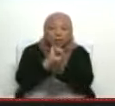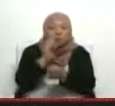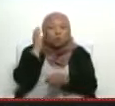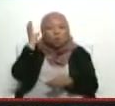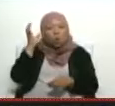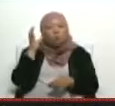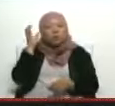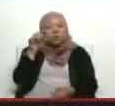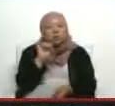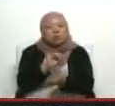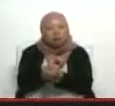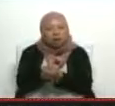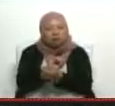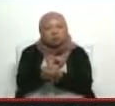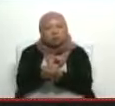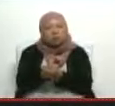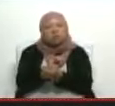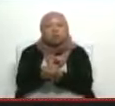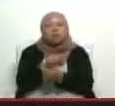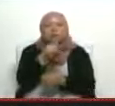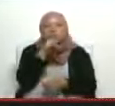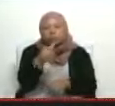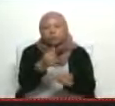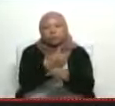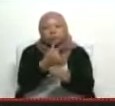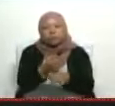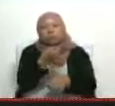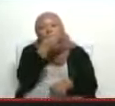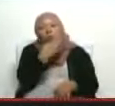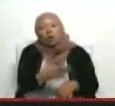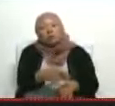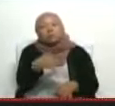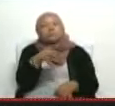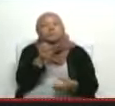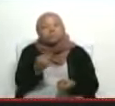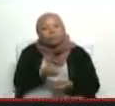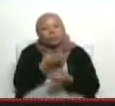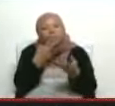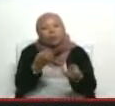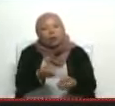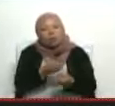conciencia. Y lanzan listas las ONG y sale por allá